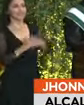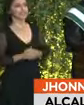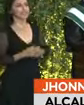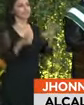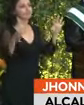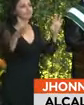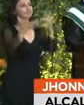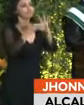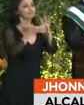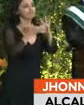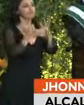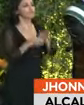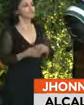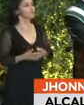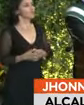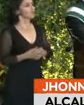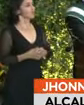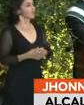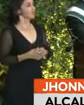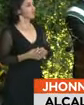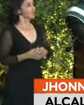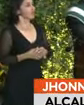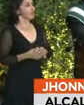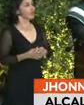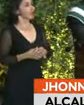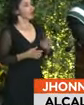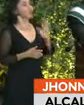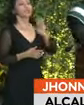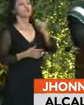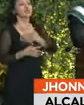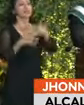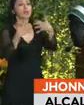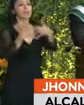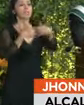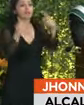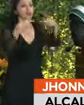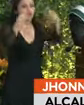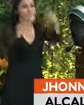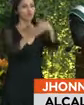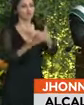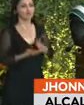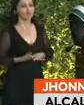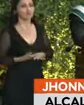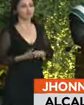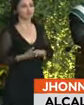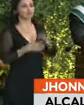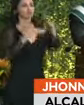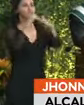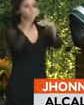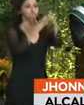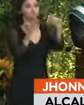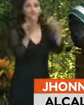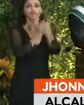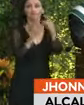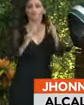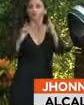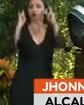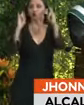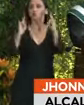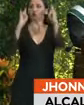que ir de la mano a lo que nuestros empresarios están logrando. Construir nuevos